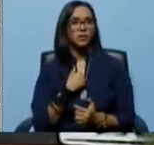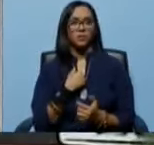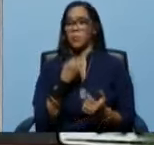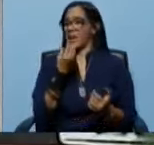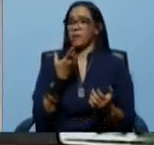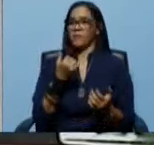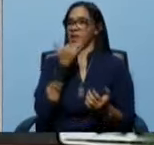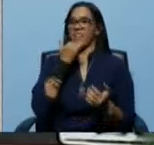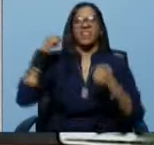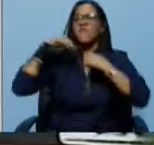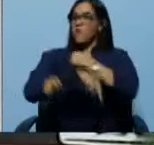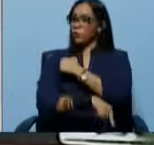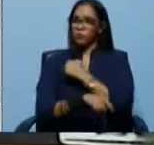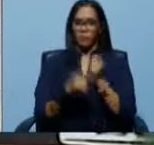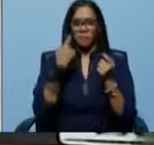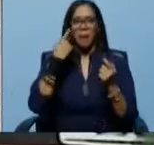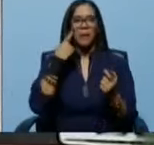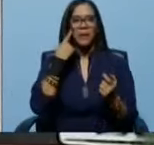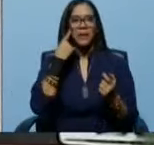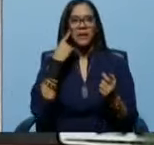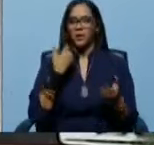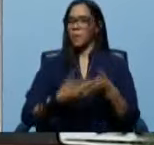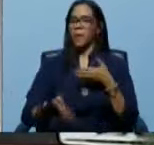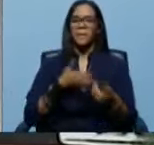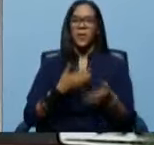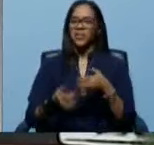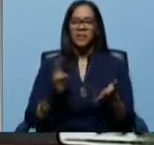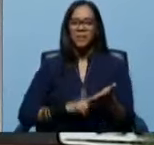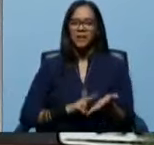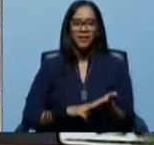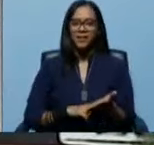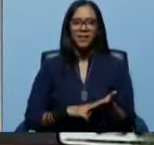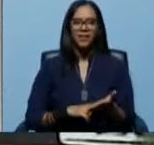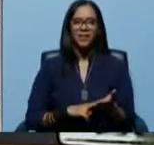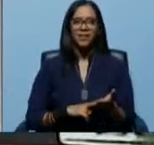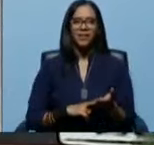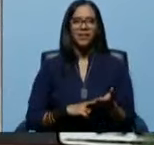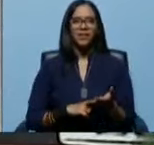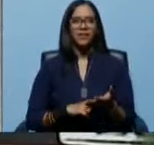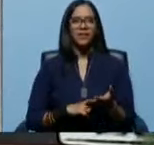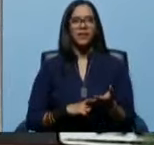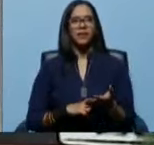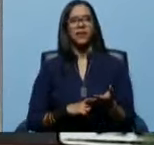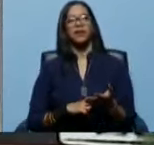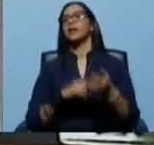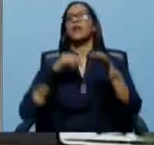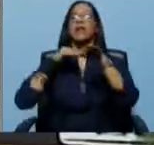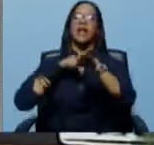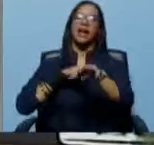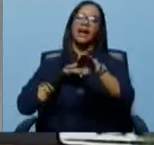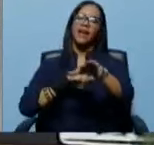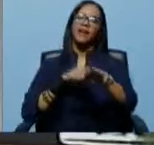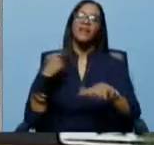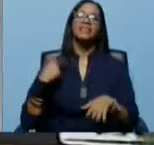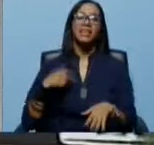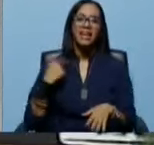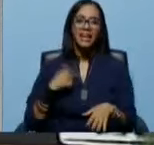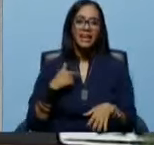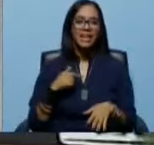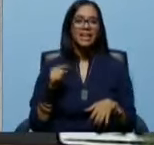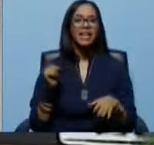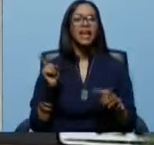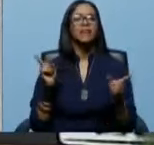fondo. No me importa, en verdad. Las caravanas van a tener que coger